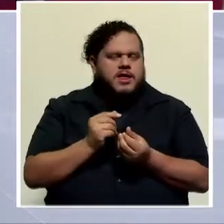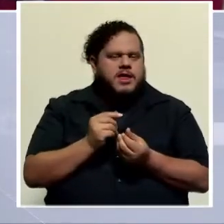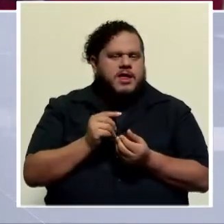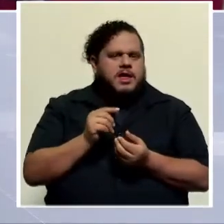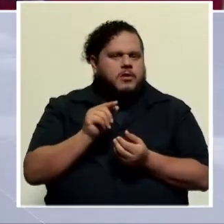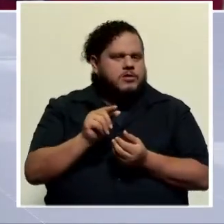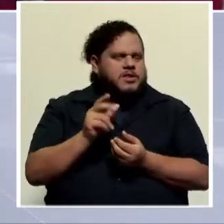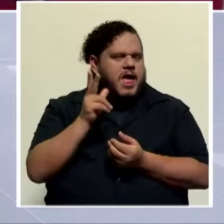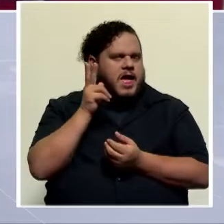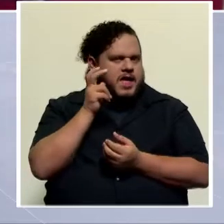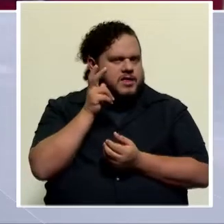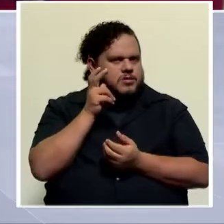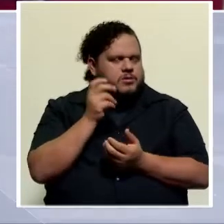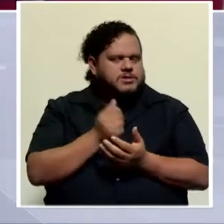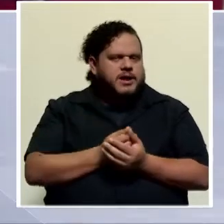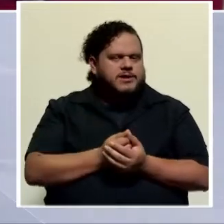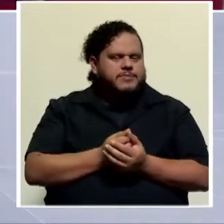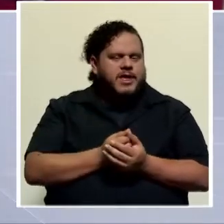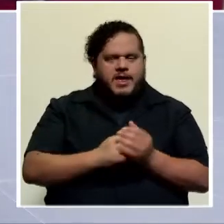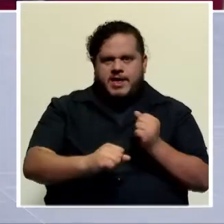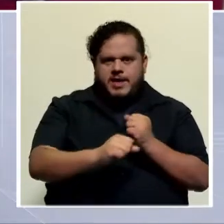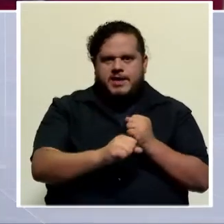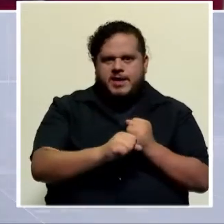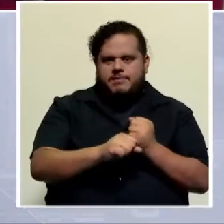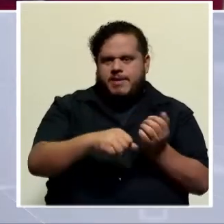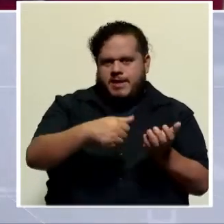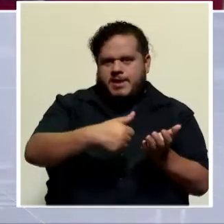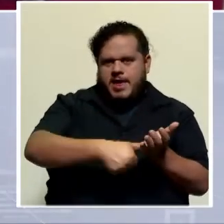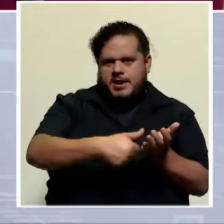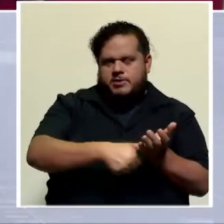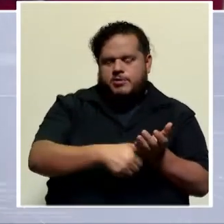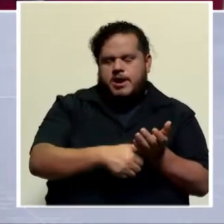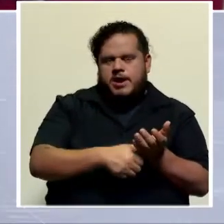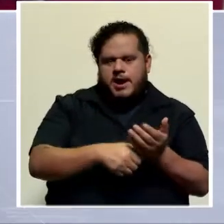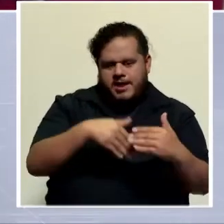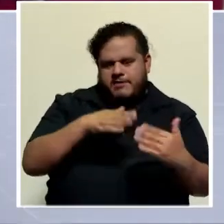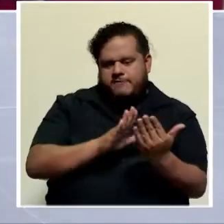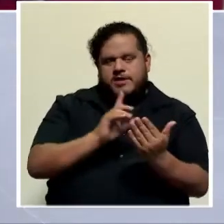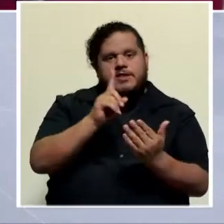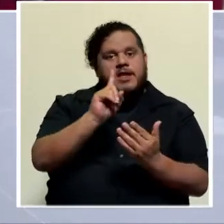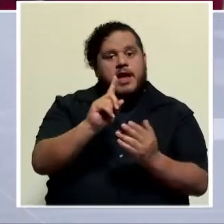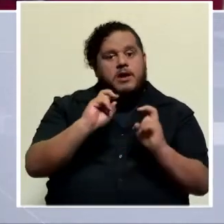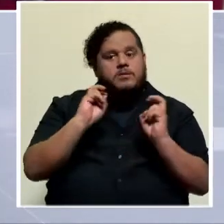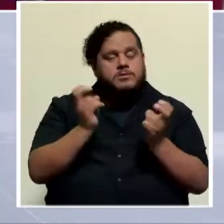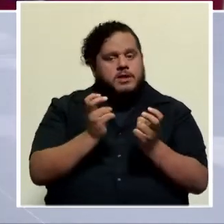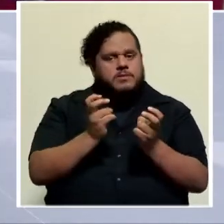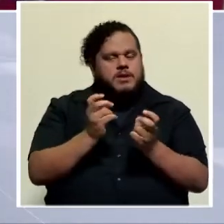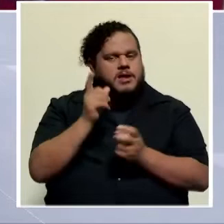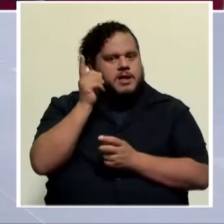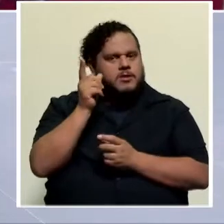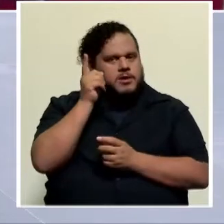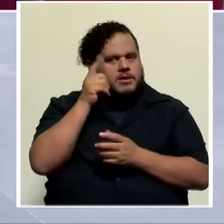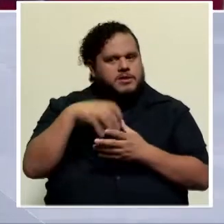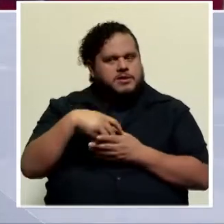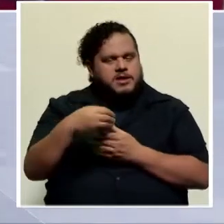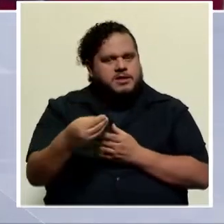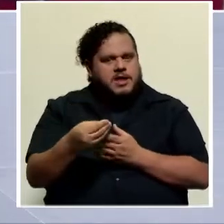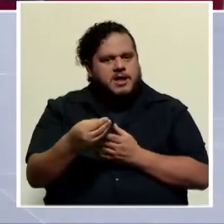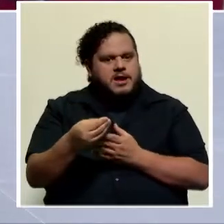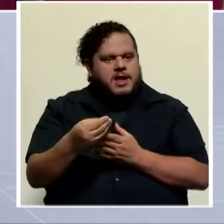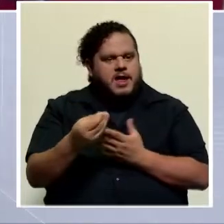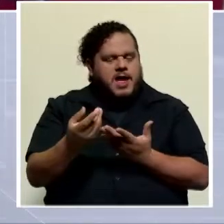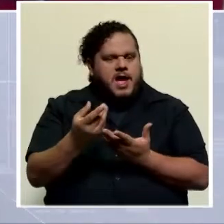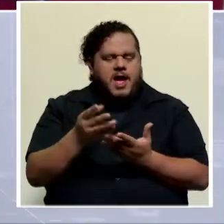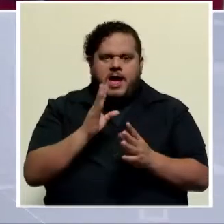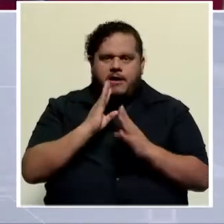estar en campaña electoral frente a un tema que evidentemente sale a la palestra